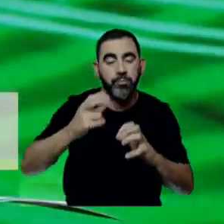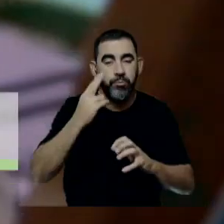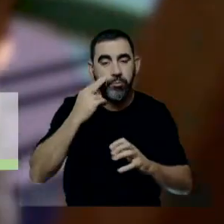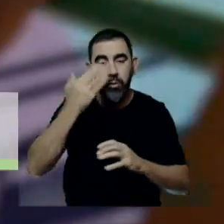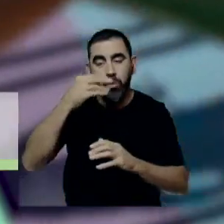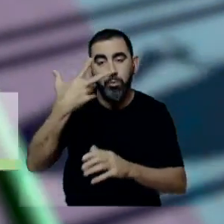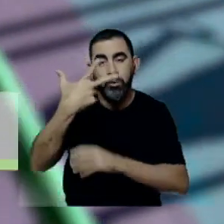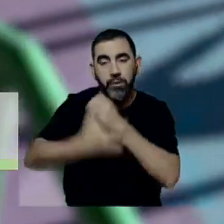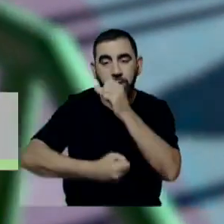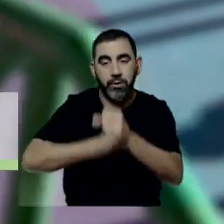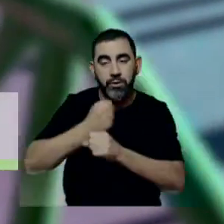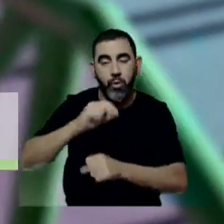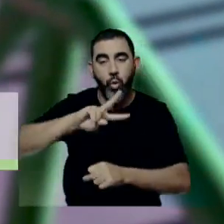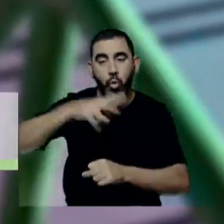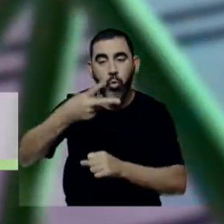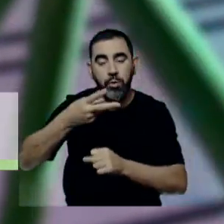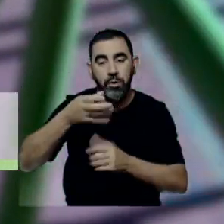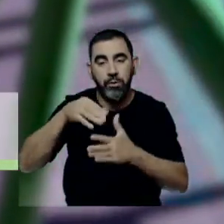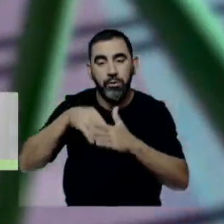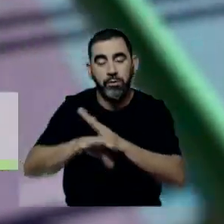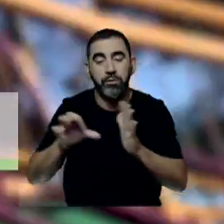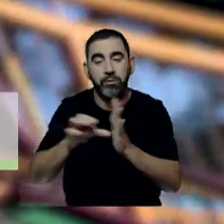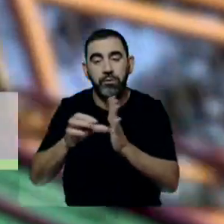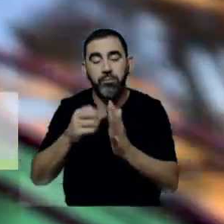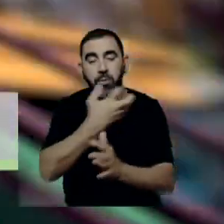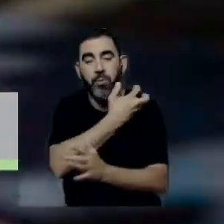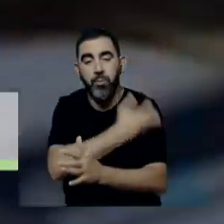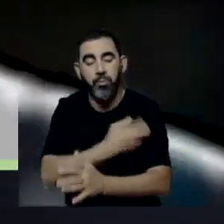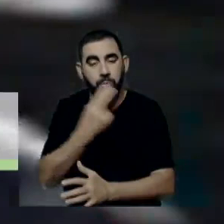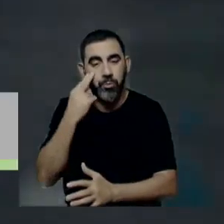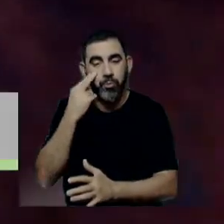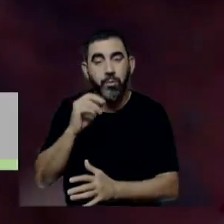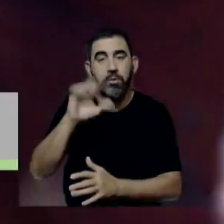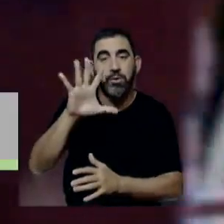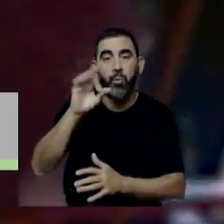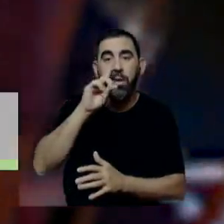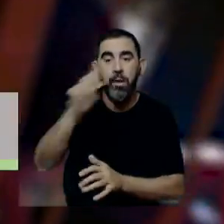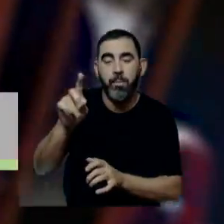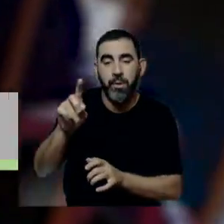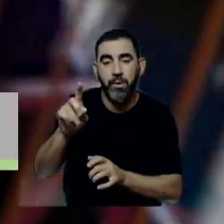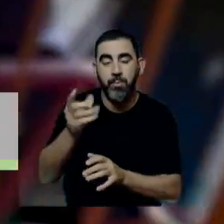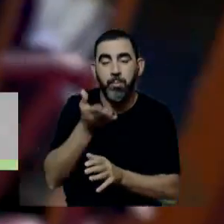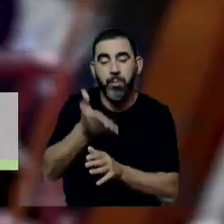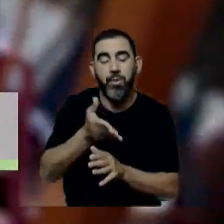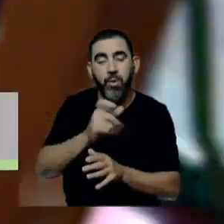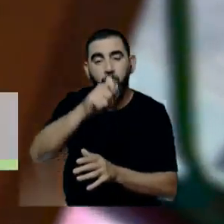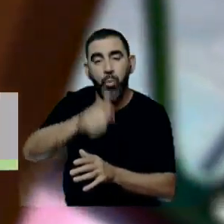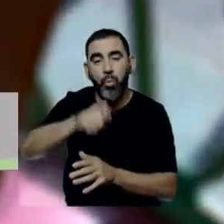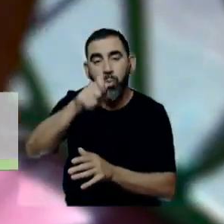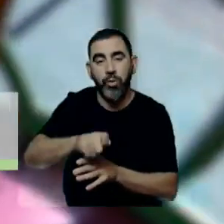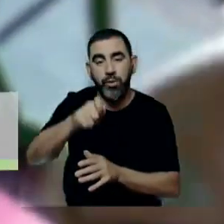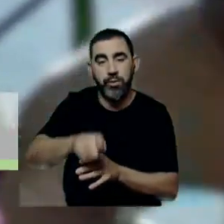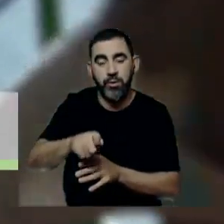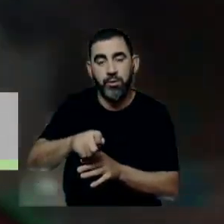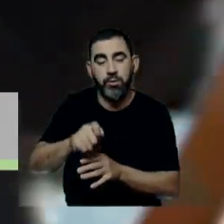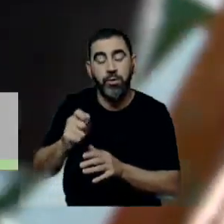últimos 3 años se duplicó el ingreso al sistema por causal de pobreza. Son más de 50.000 los exhortos judiciales que llegan al organismo.